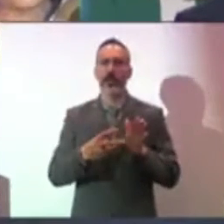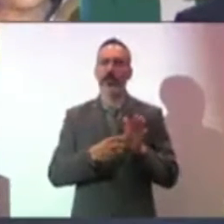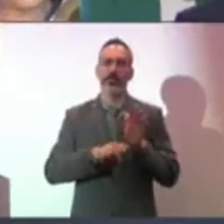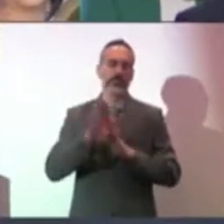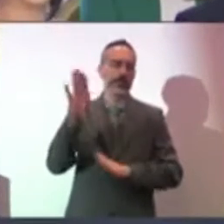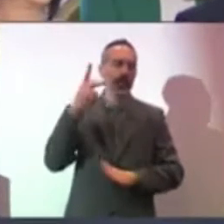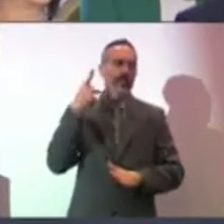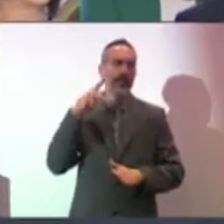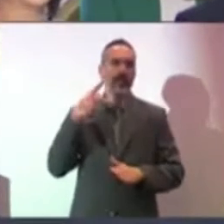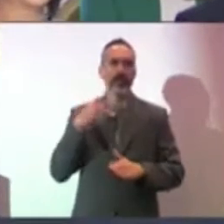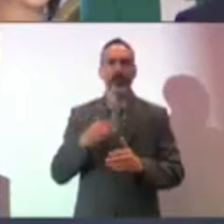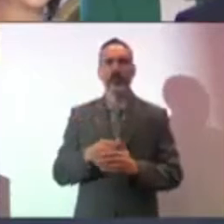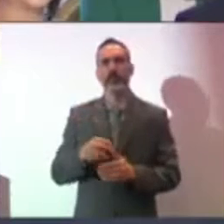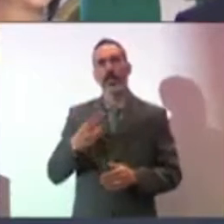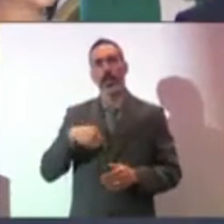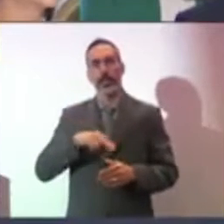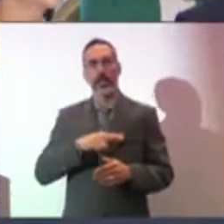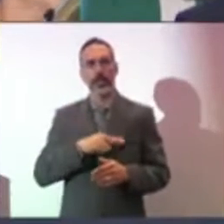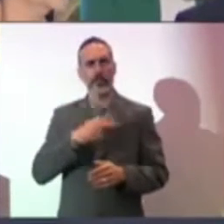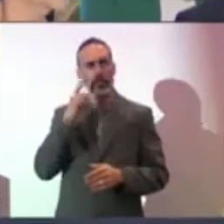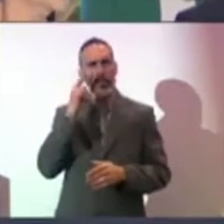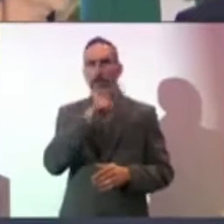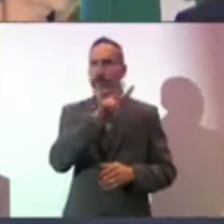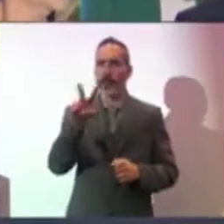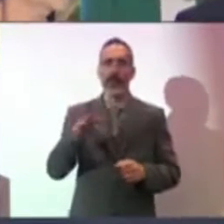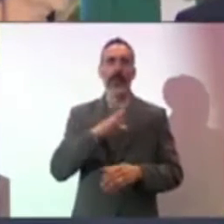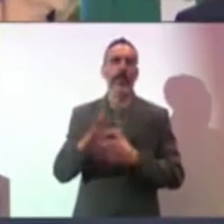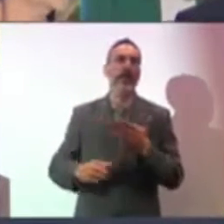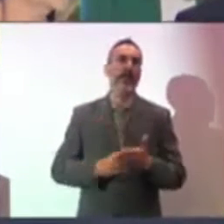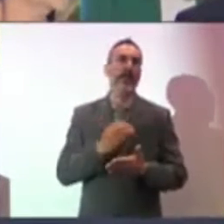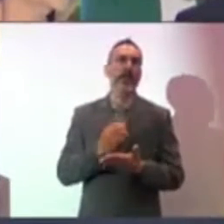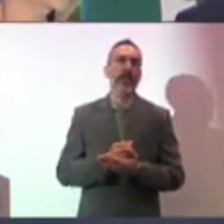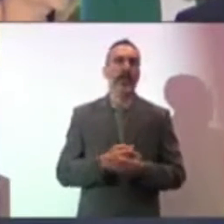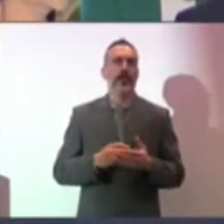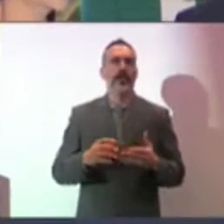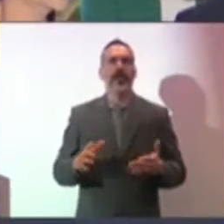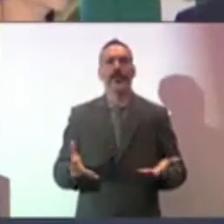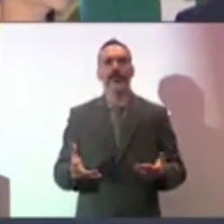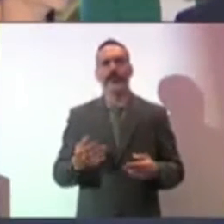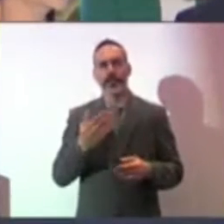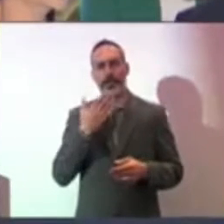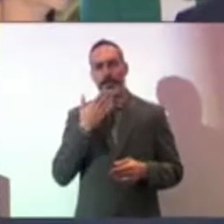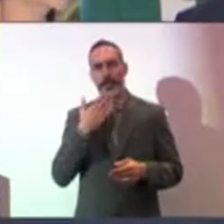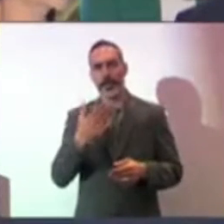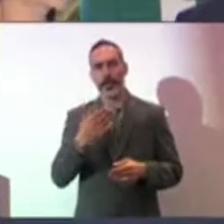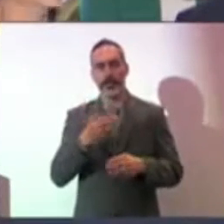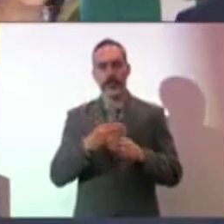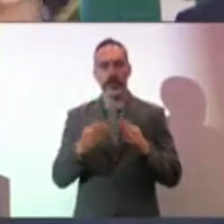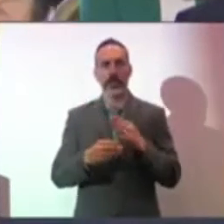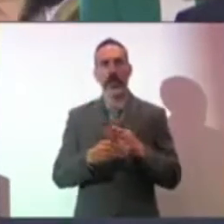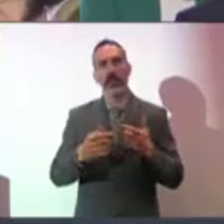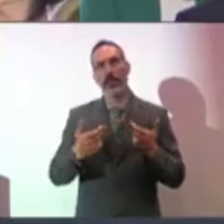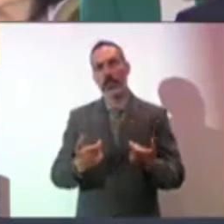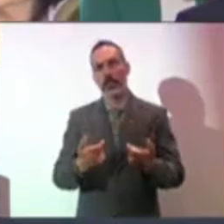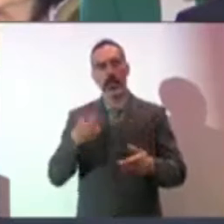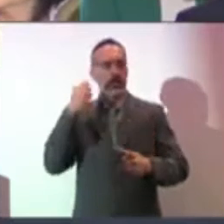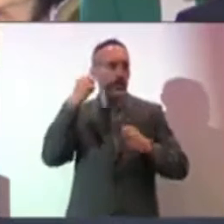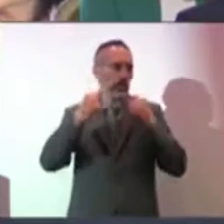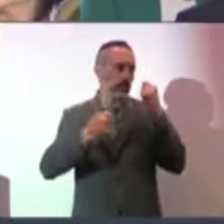Puebla. Damos cuenta de cómo hoy nuestra ciudad tiene un avance considerable en materia económica y